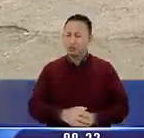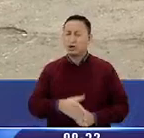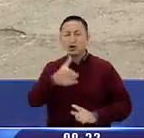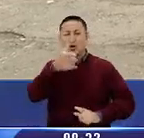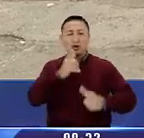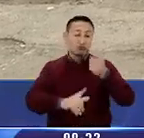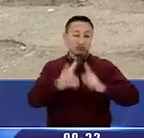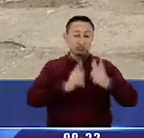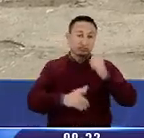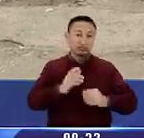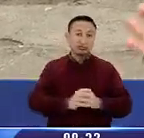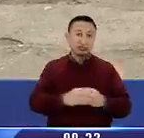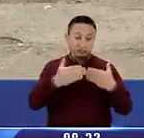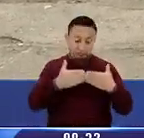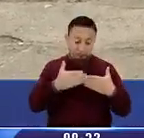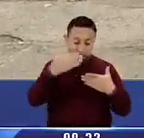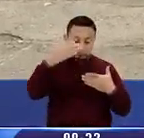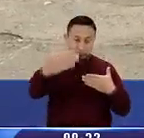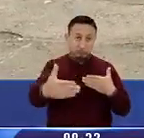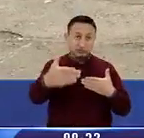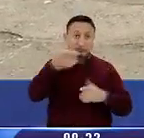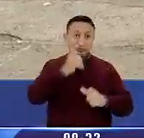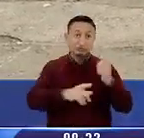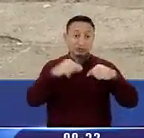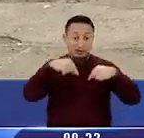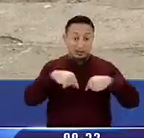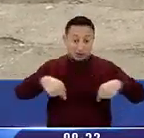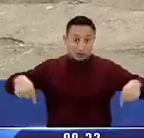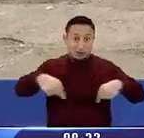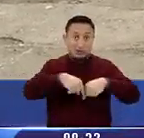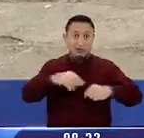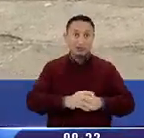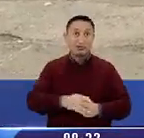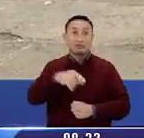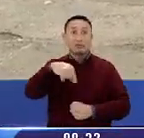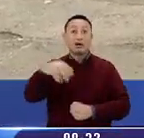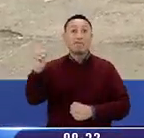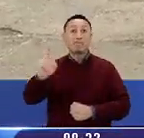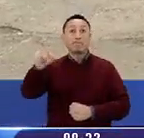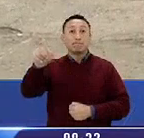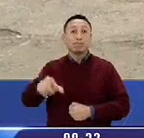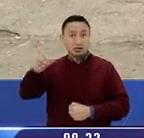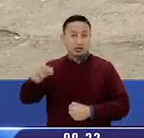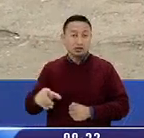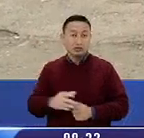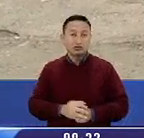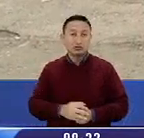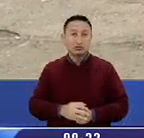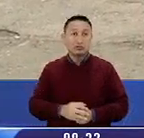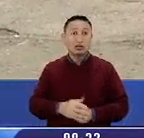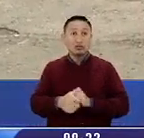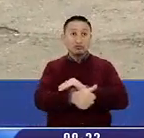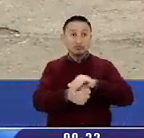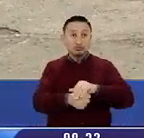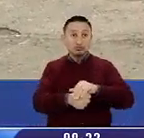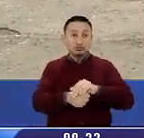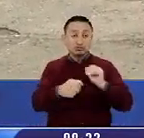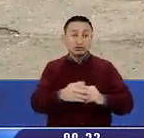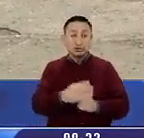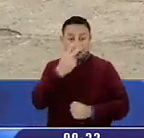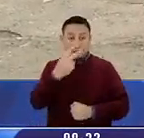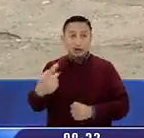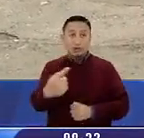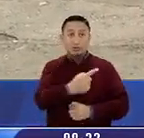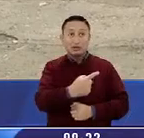aquí hasta acá. No se puede pasar porque ahí paran los venezolanos, y hacen guarida ahí, y mire cómo